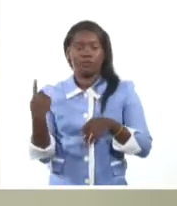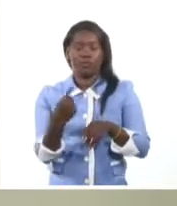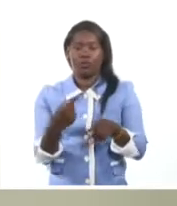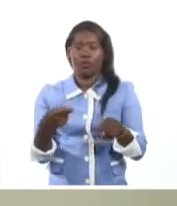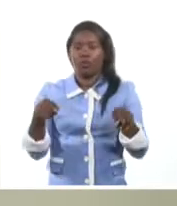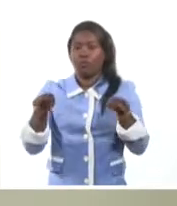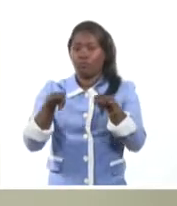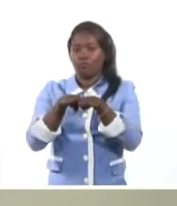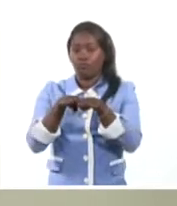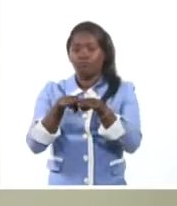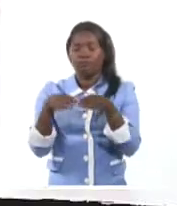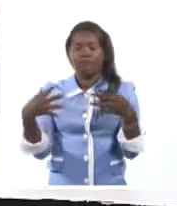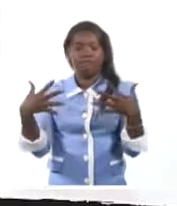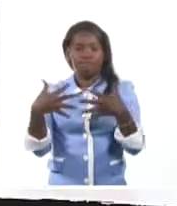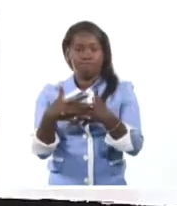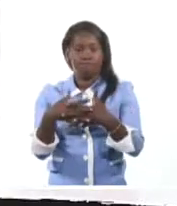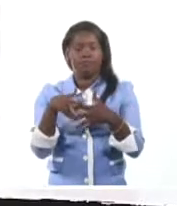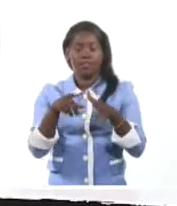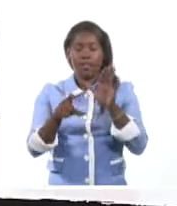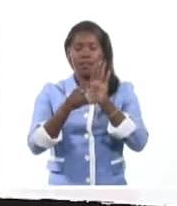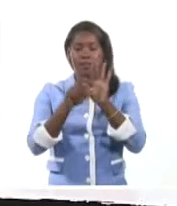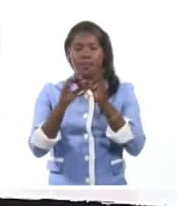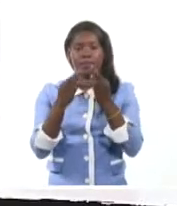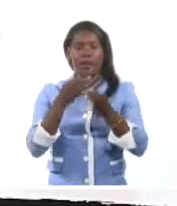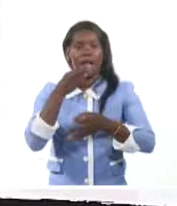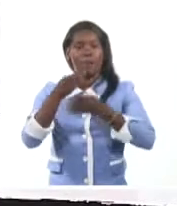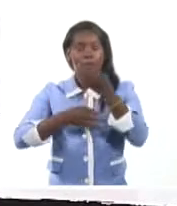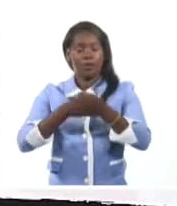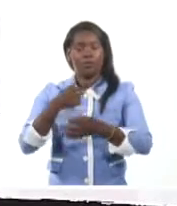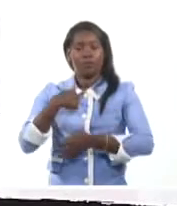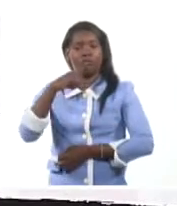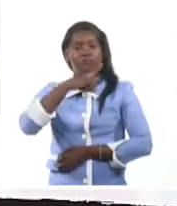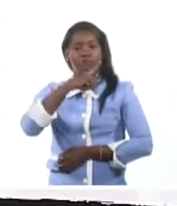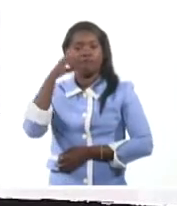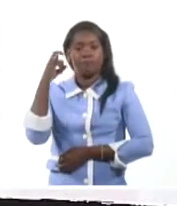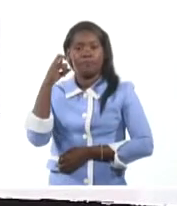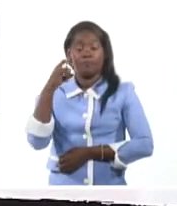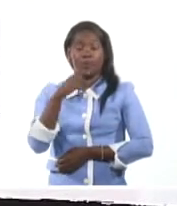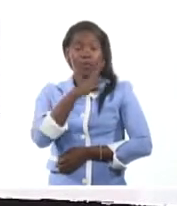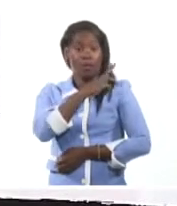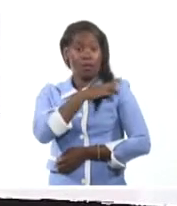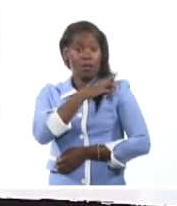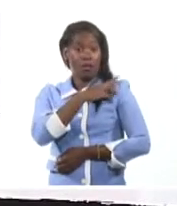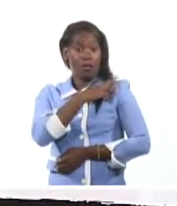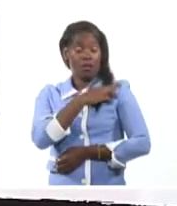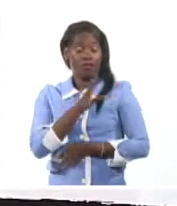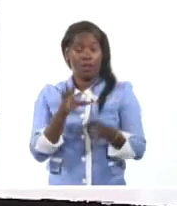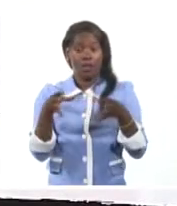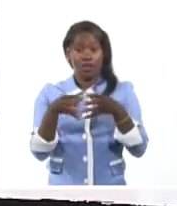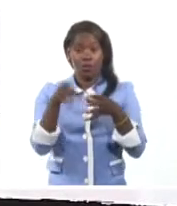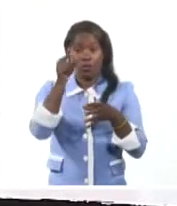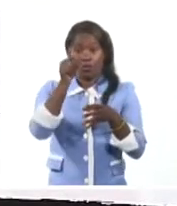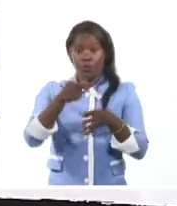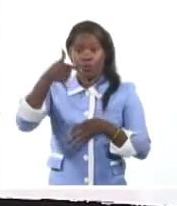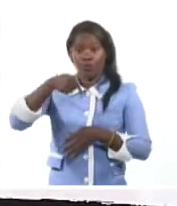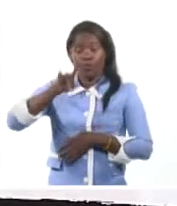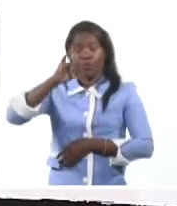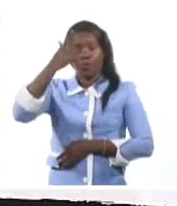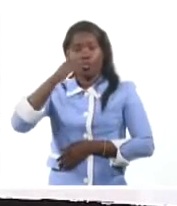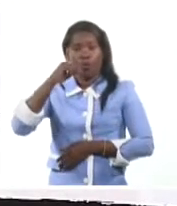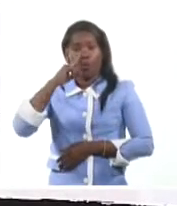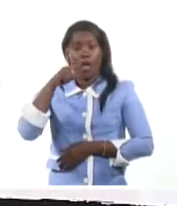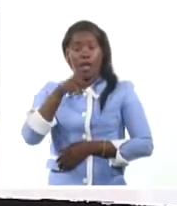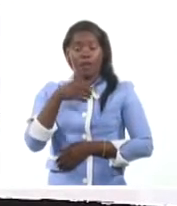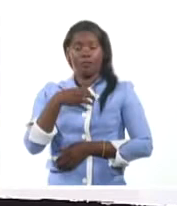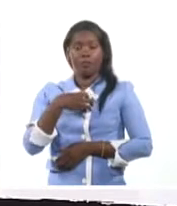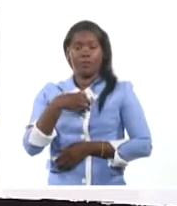en este código nuevo de la familia. Y el comisionado nacional de béisbol, Juan Reinaldo Pérez Pardo, desarrolló un recorrido por todo